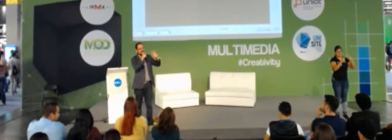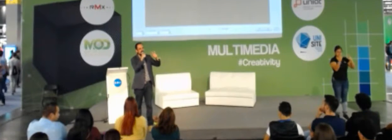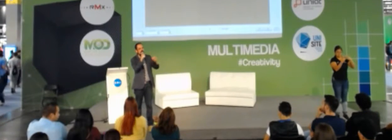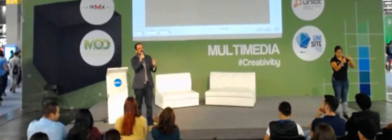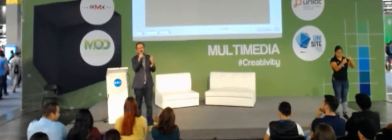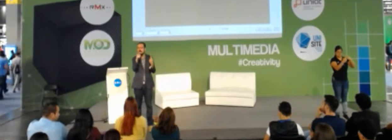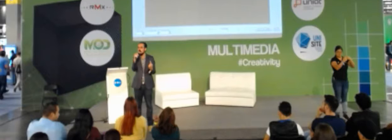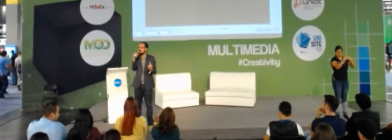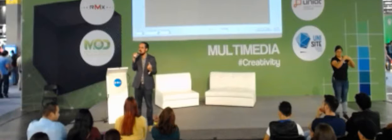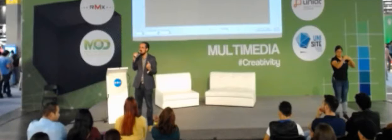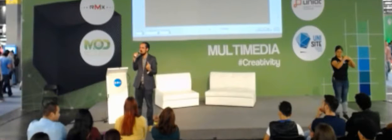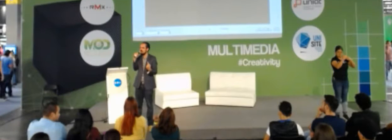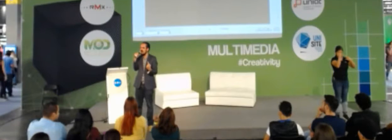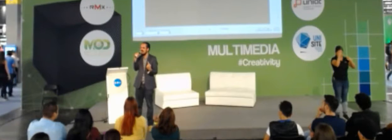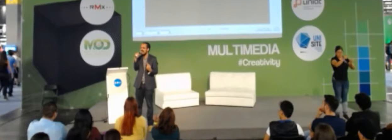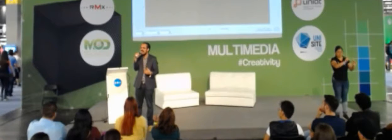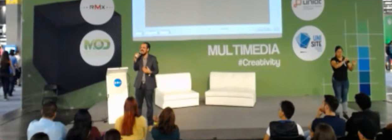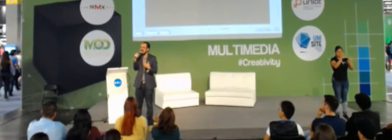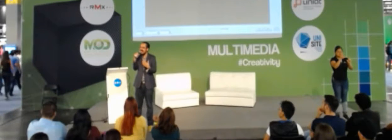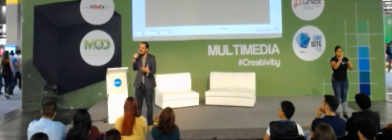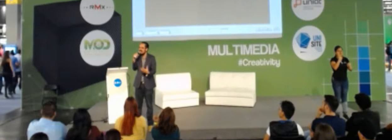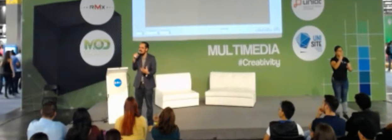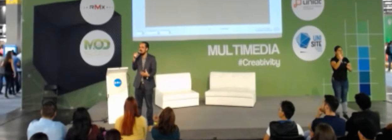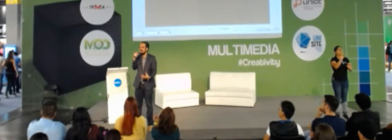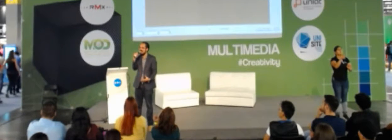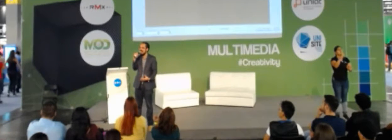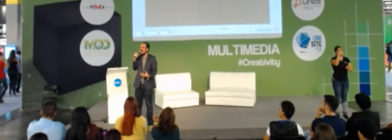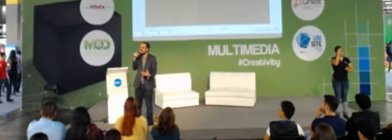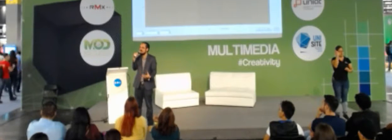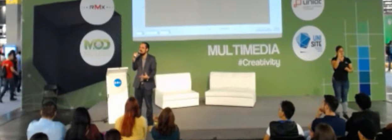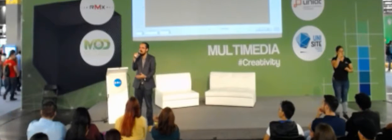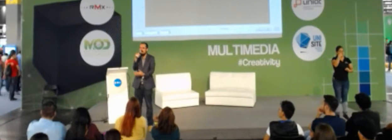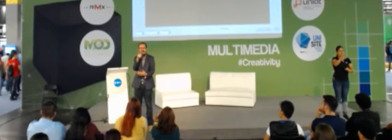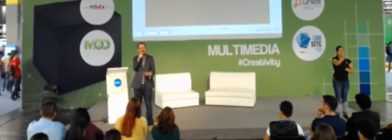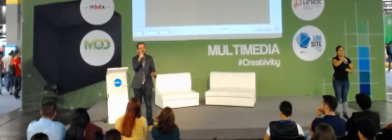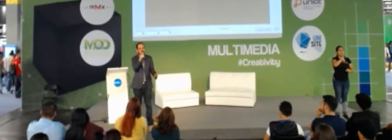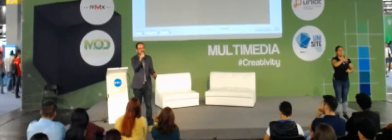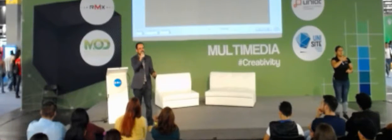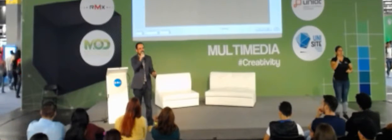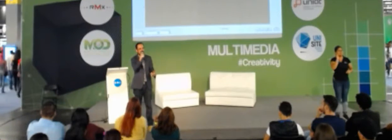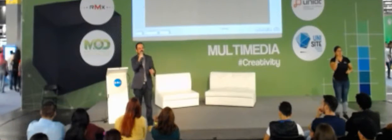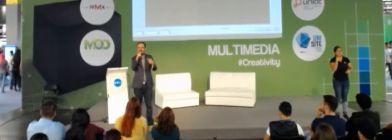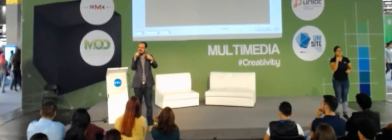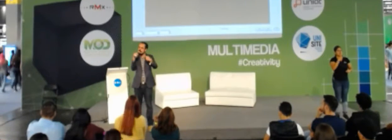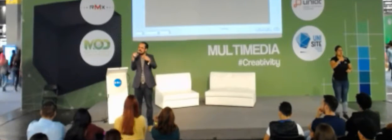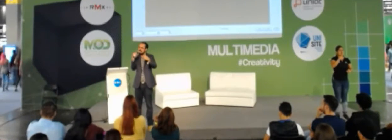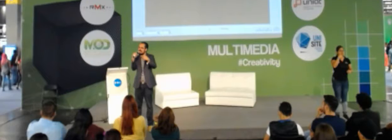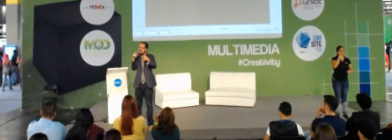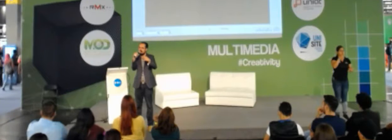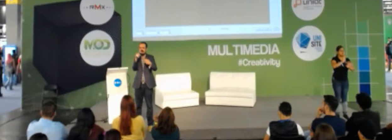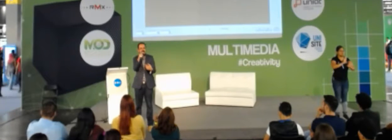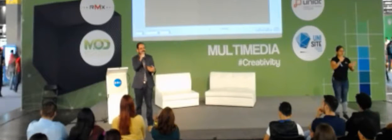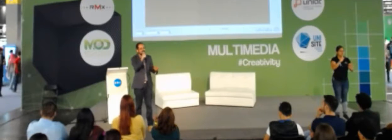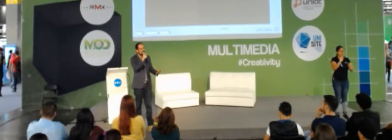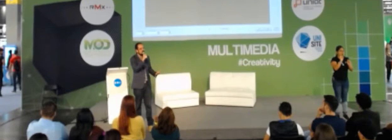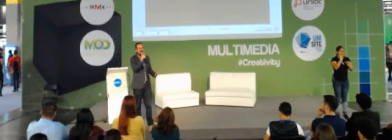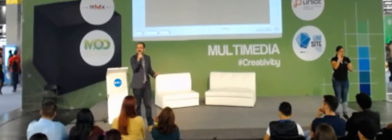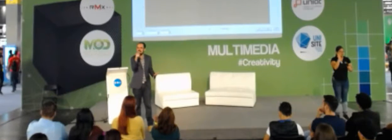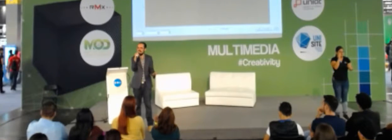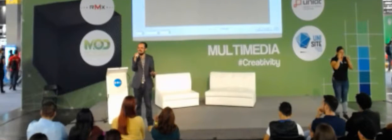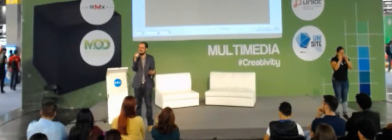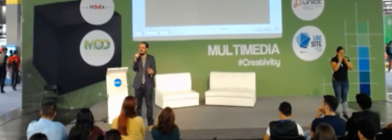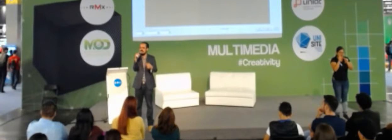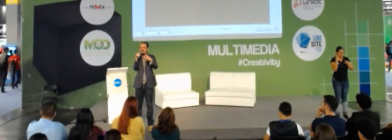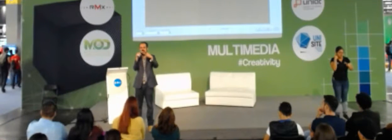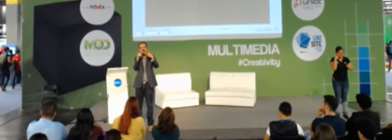criterios en una producción audiovisual generan material accesible para todos. Lengua de señas para quienes son sus